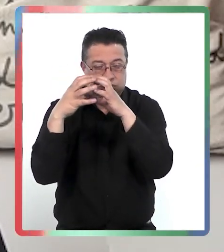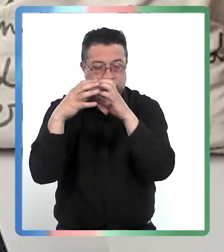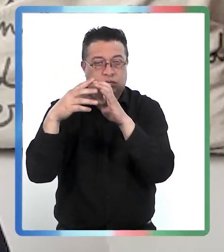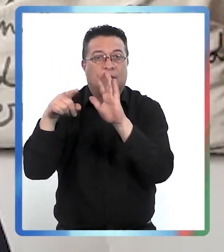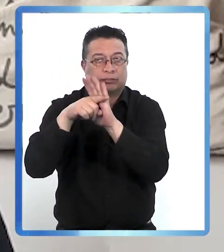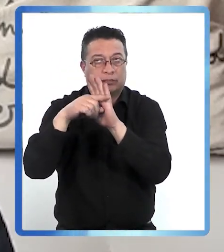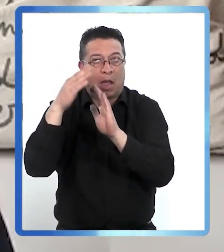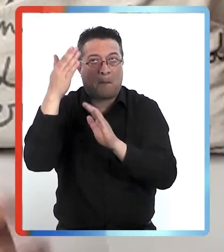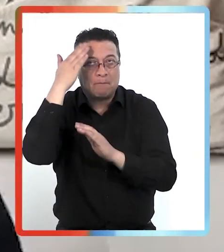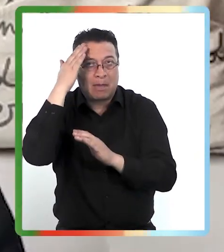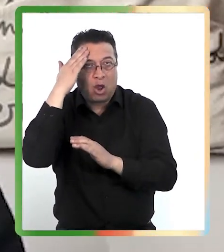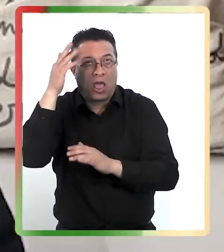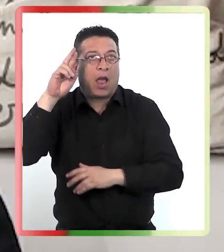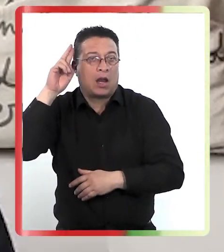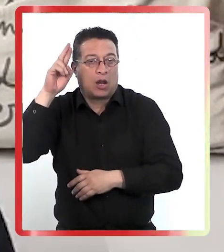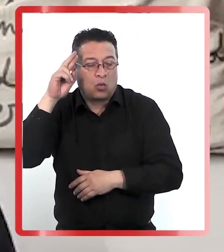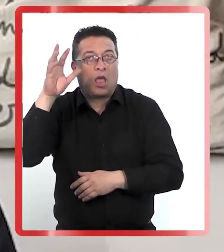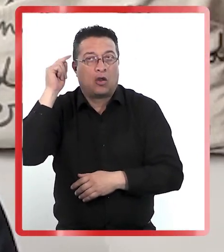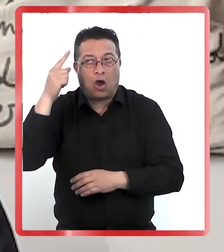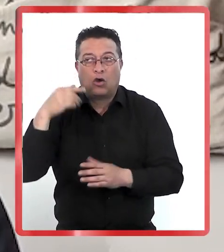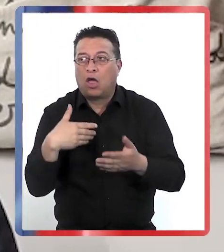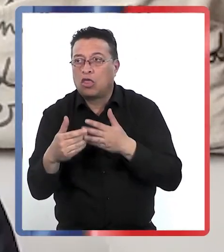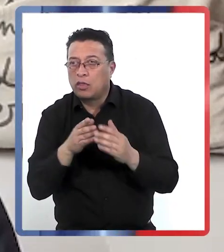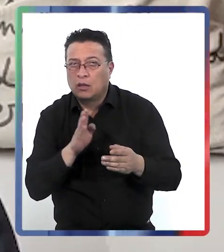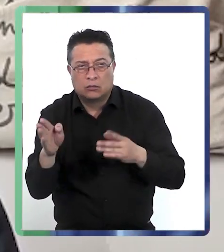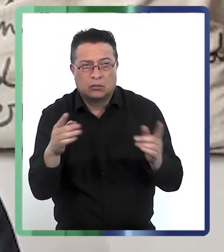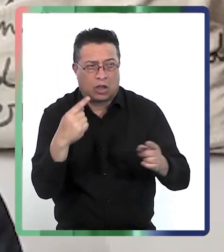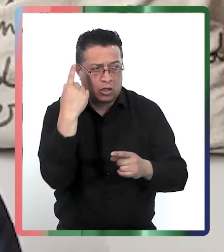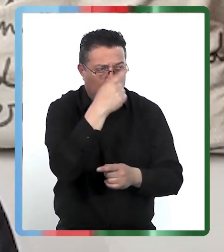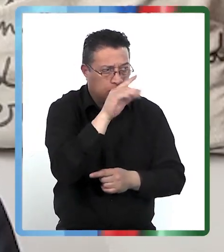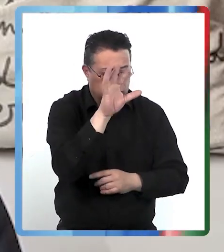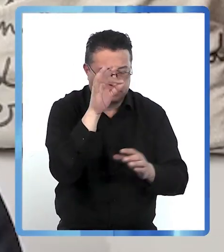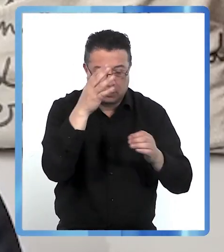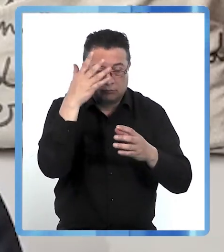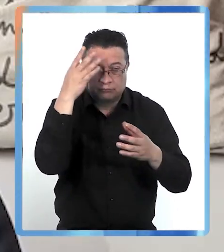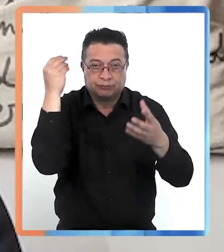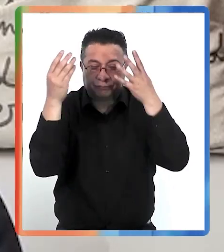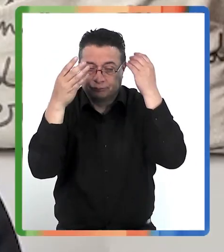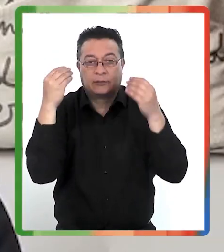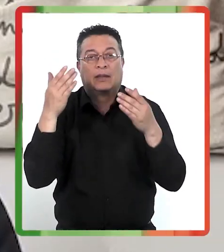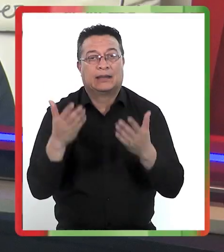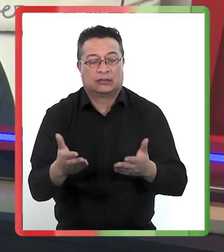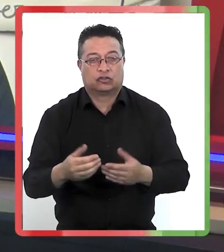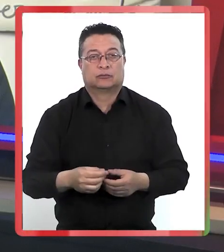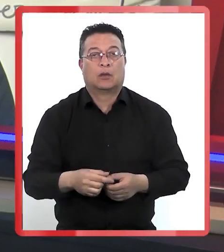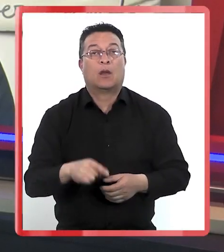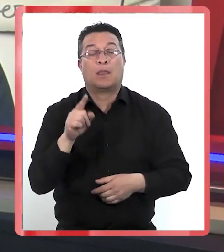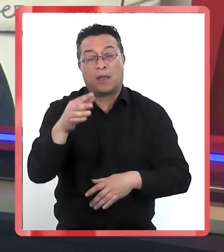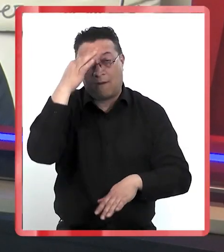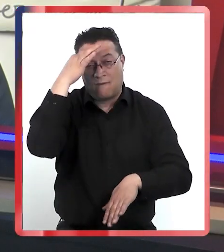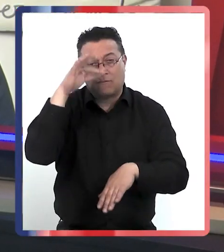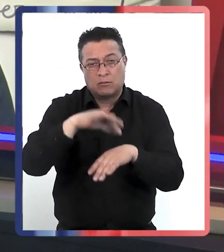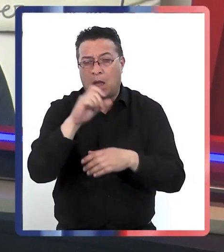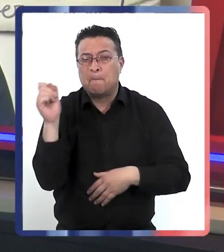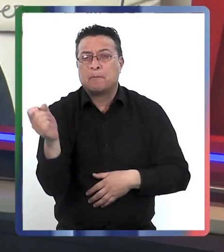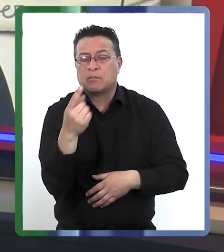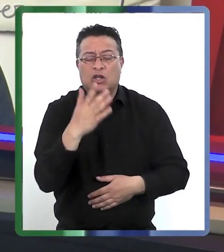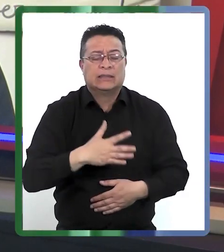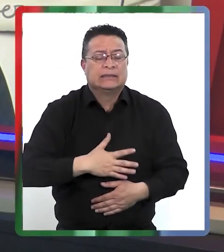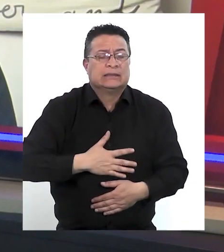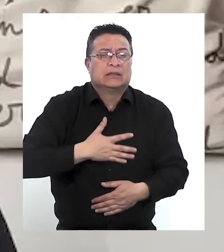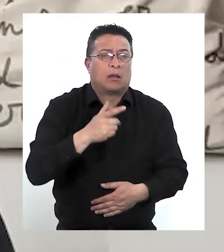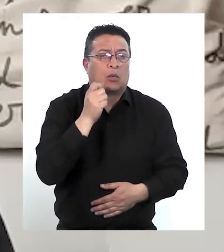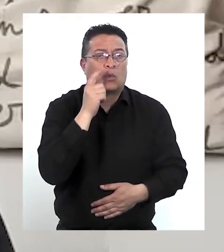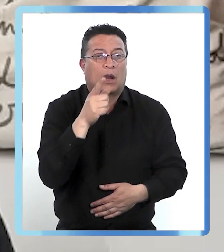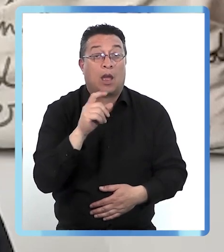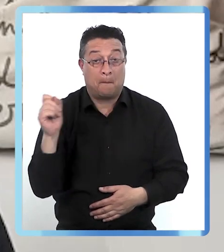cerebro. Dentro de ellas la memoria, pero también la capacidad de orientarnos, de reconocer gente y así. De esta enfermedad, ¿cuáles son los primeros